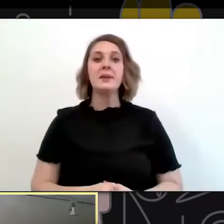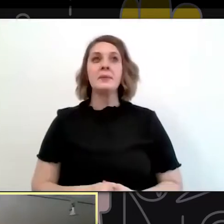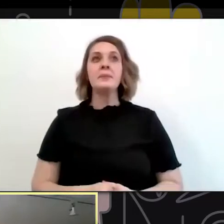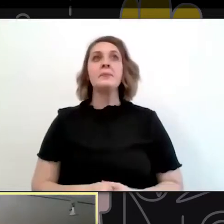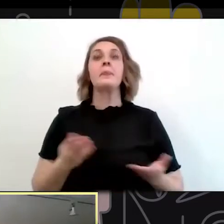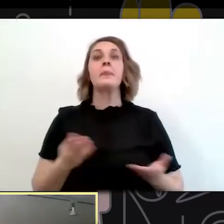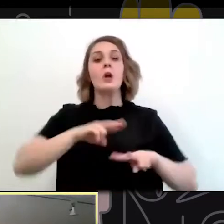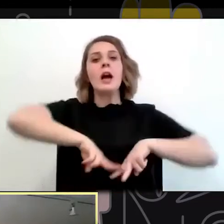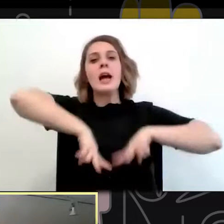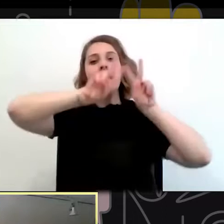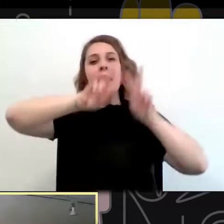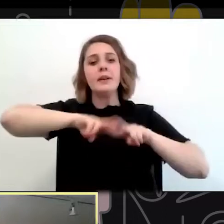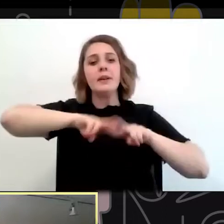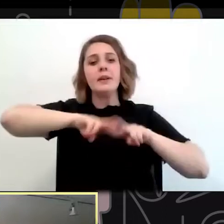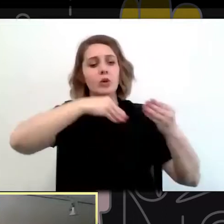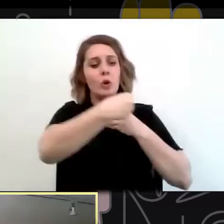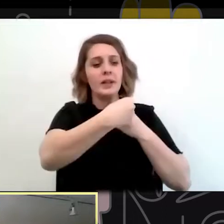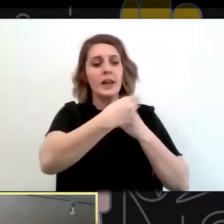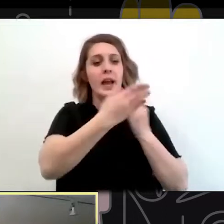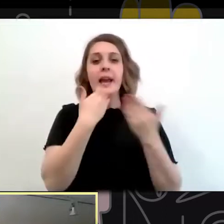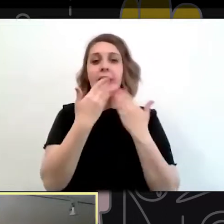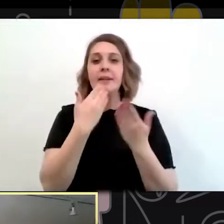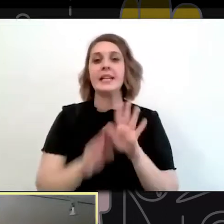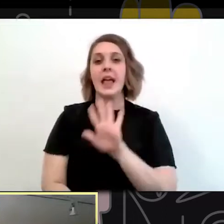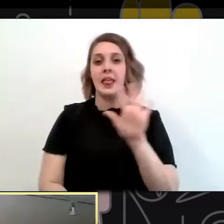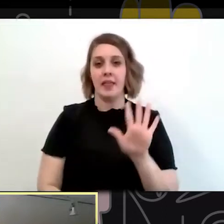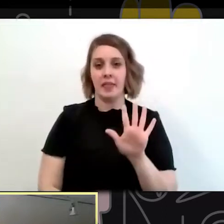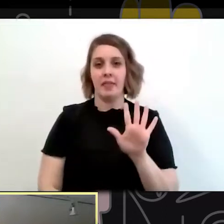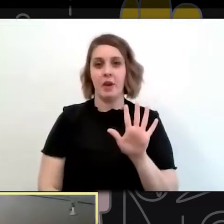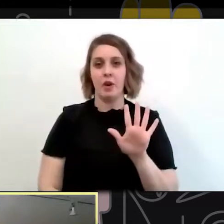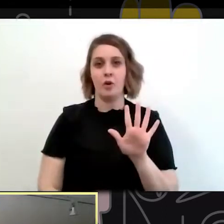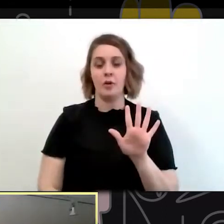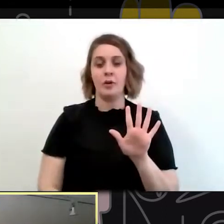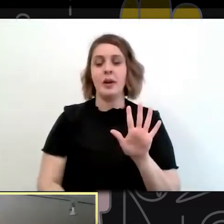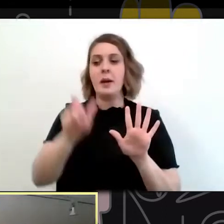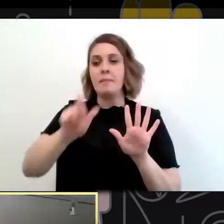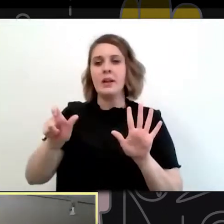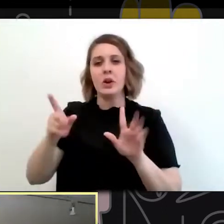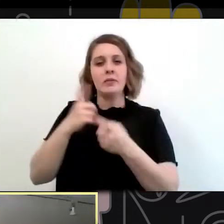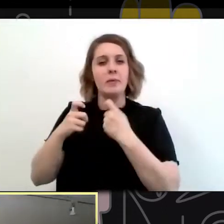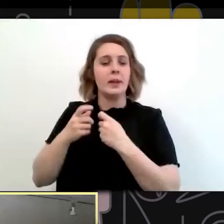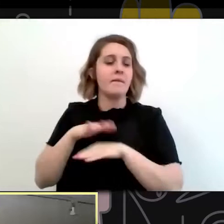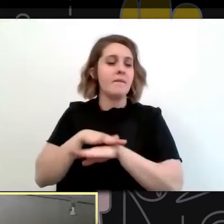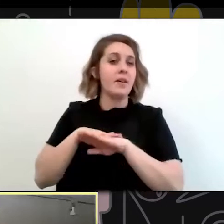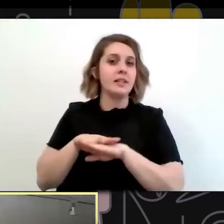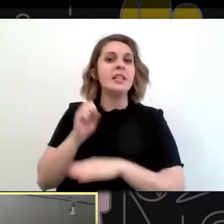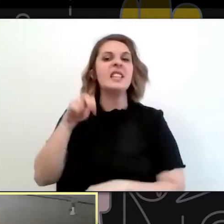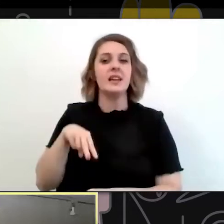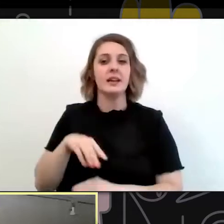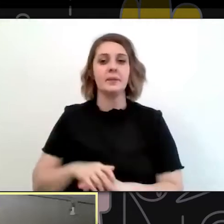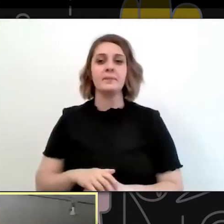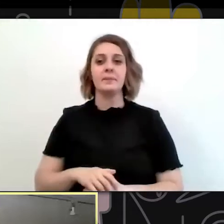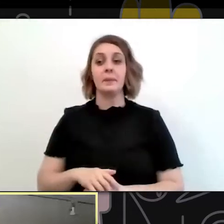revisión documental con 5 entrevistas con informantes clave que son